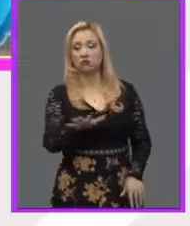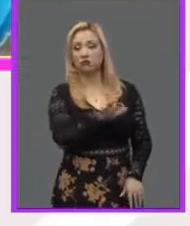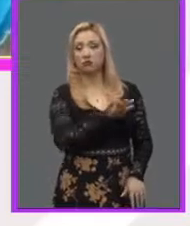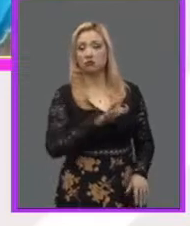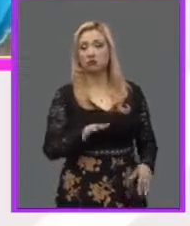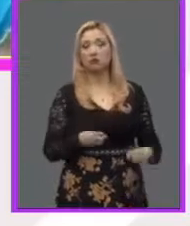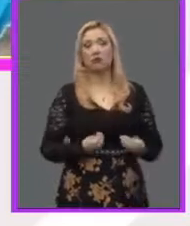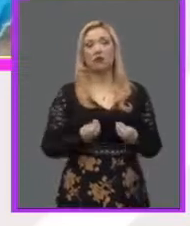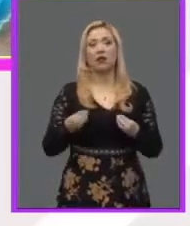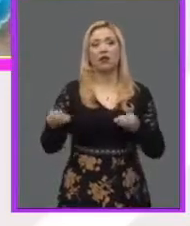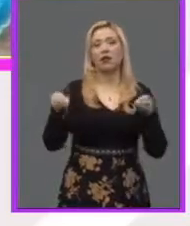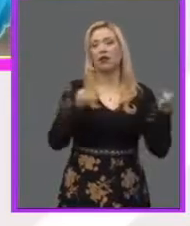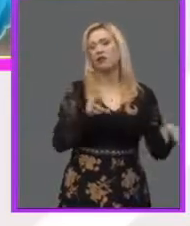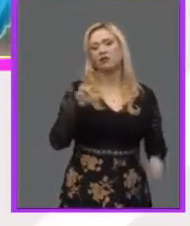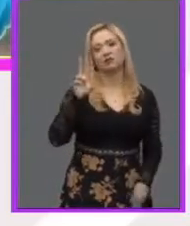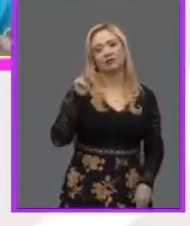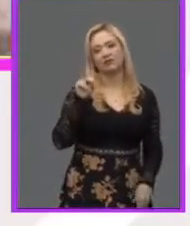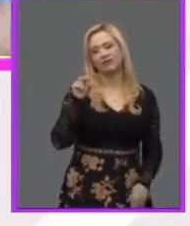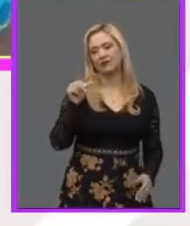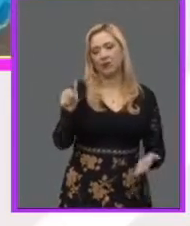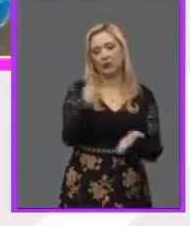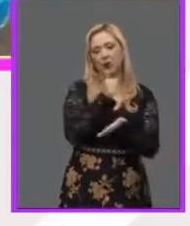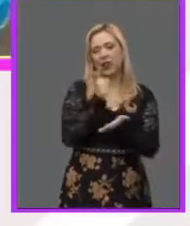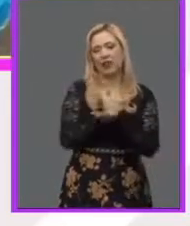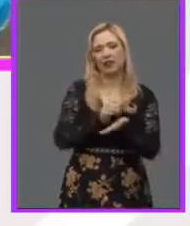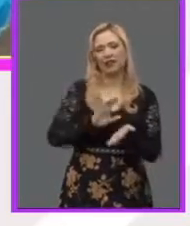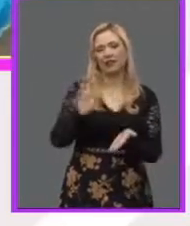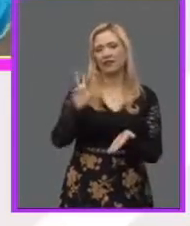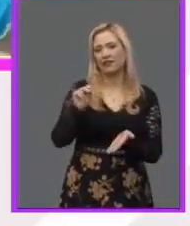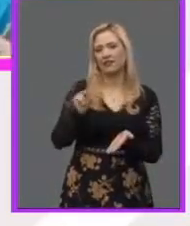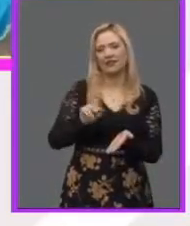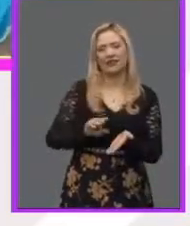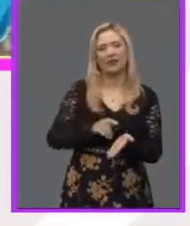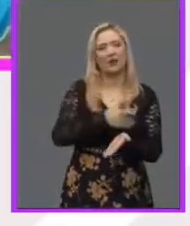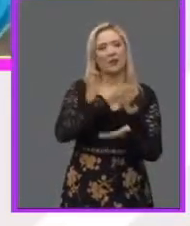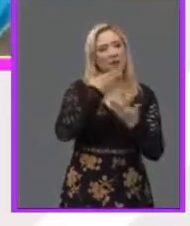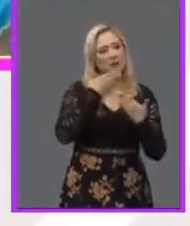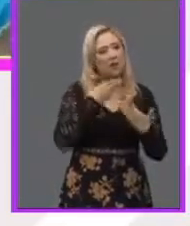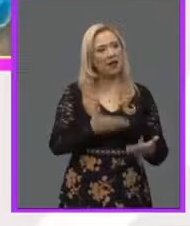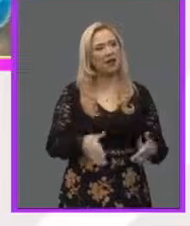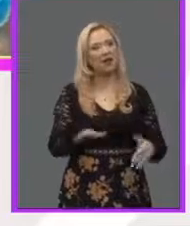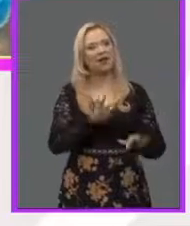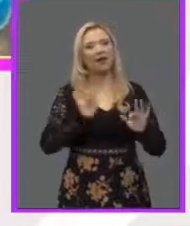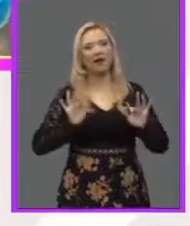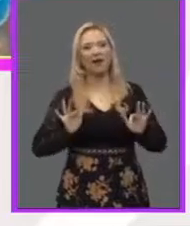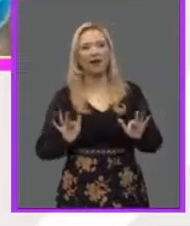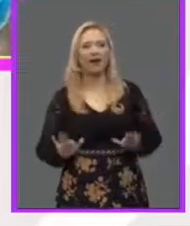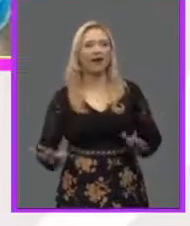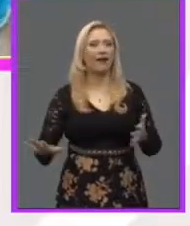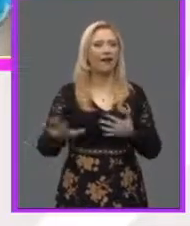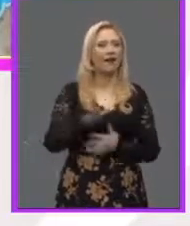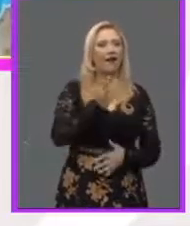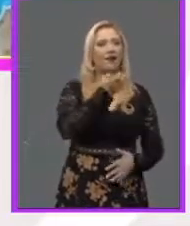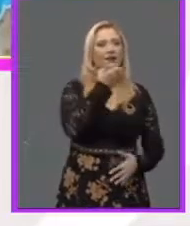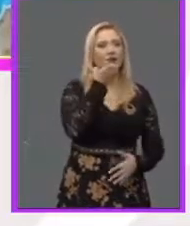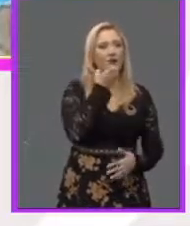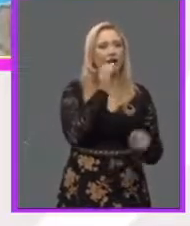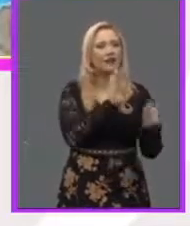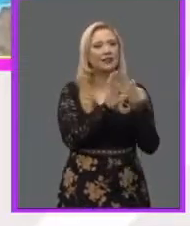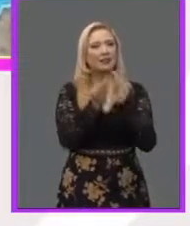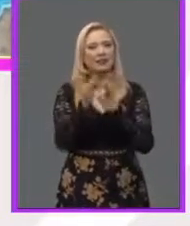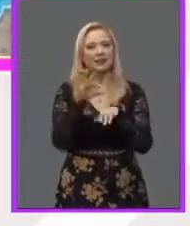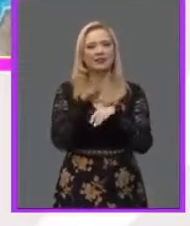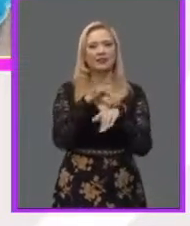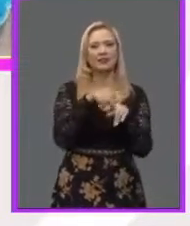tener esta vida citadina de bienestar, del desarrollo de la familia, etcétera, de las personas